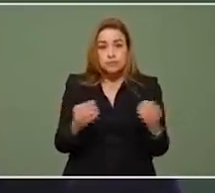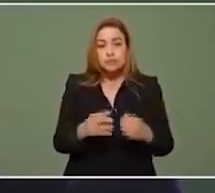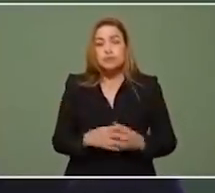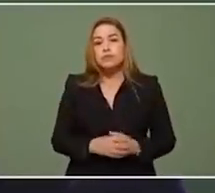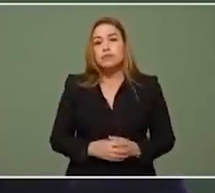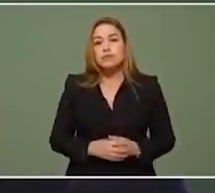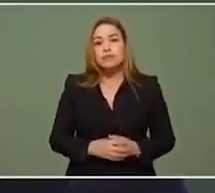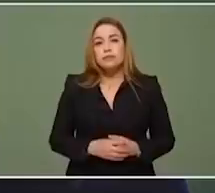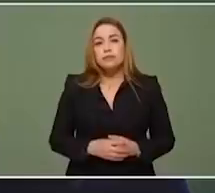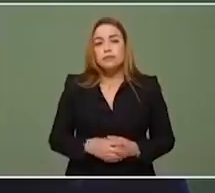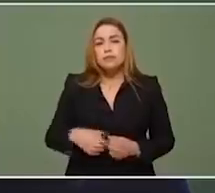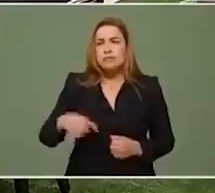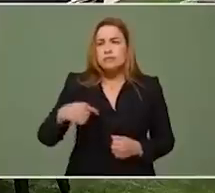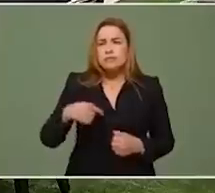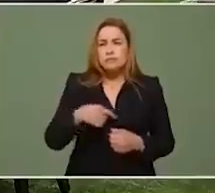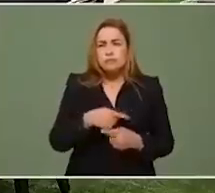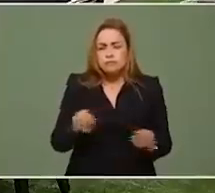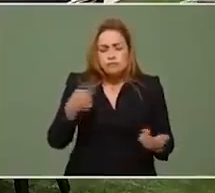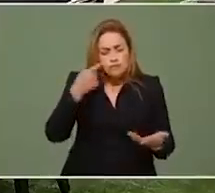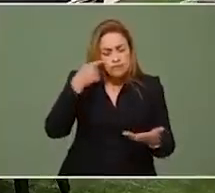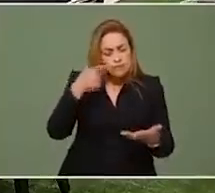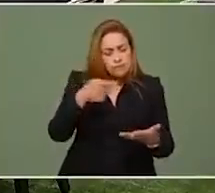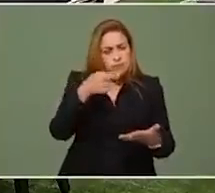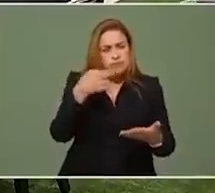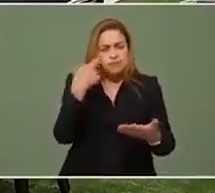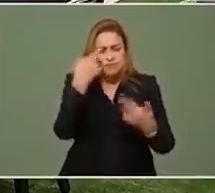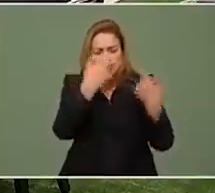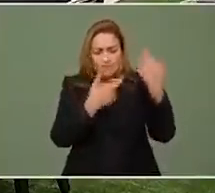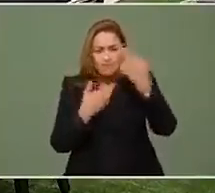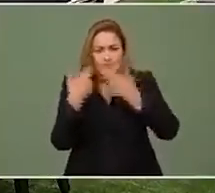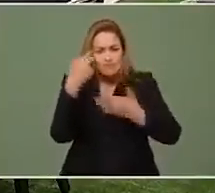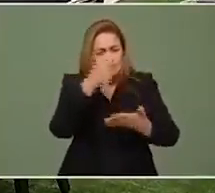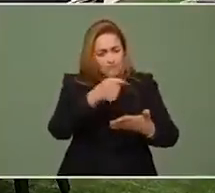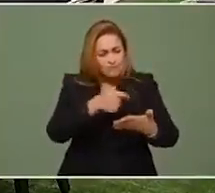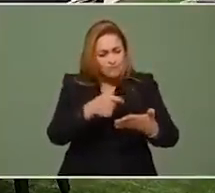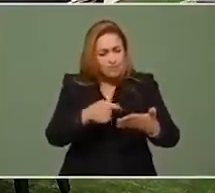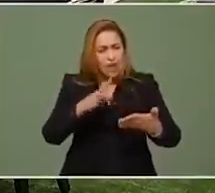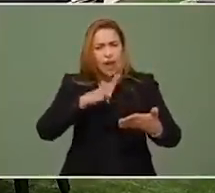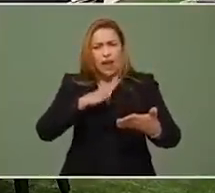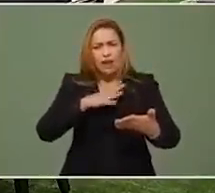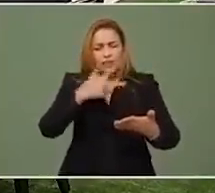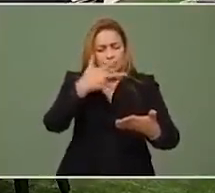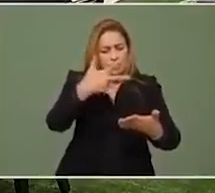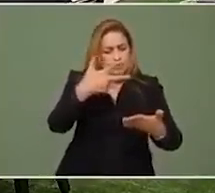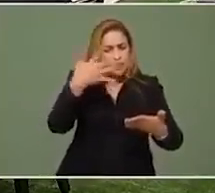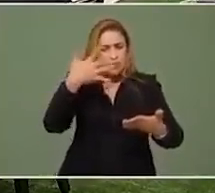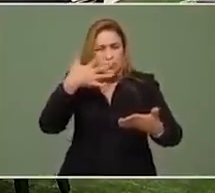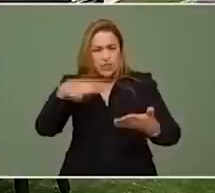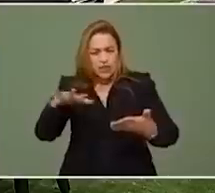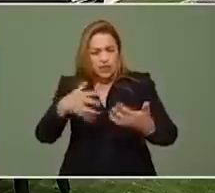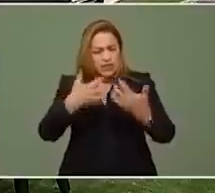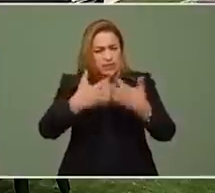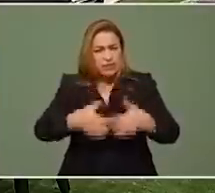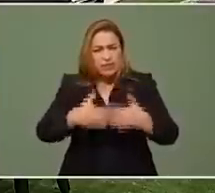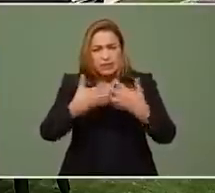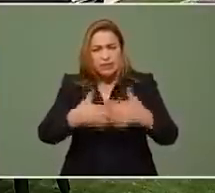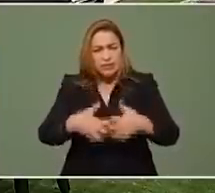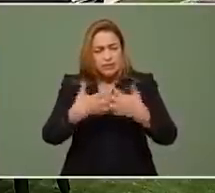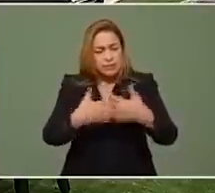estamos encontrando que hay 810 empresas qué